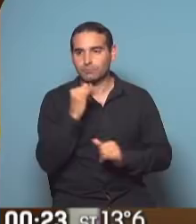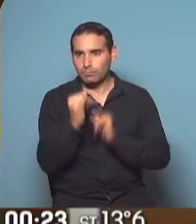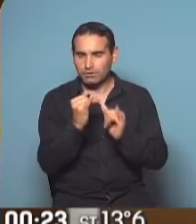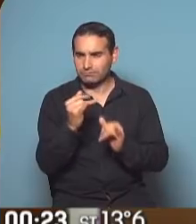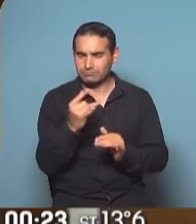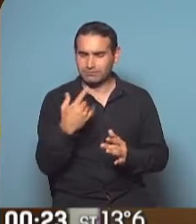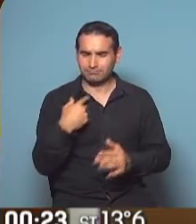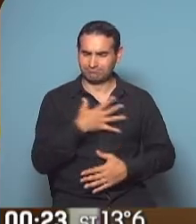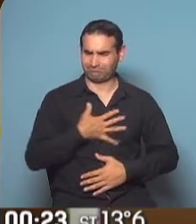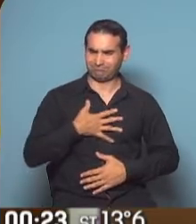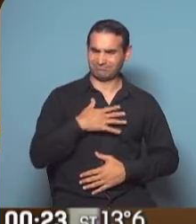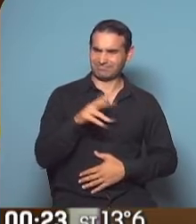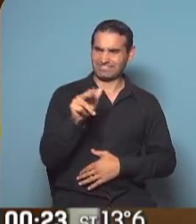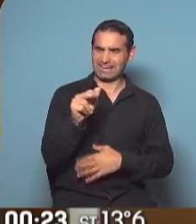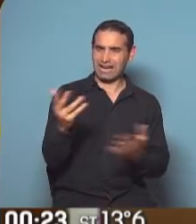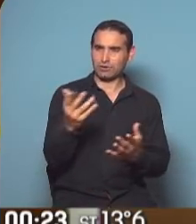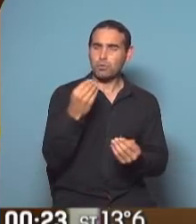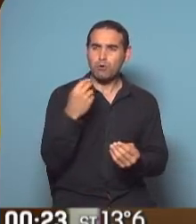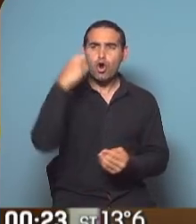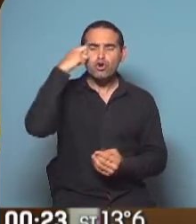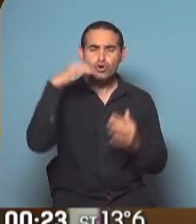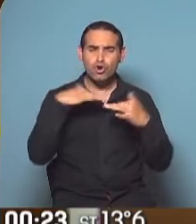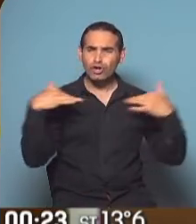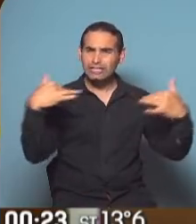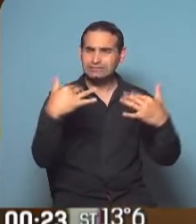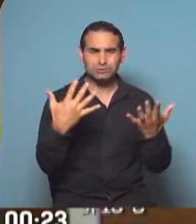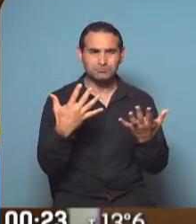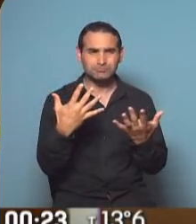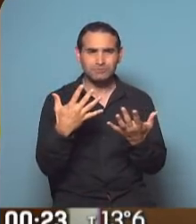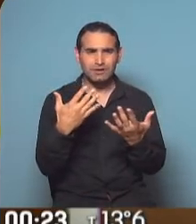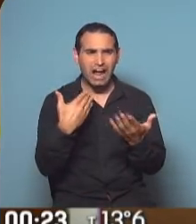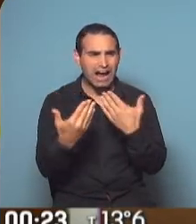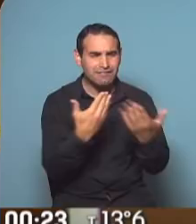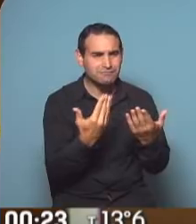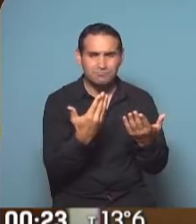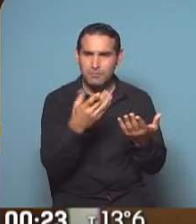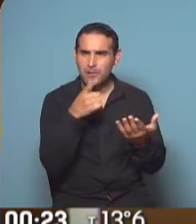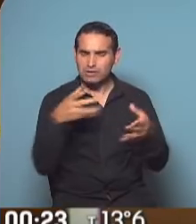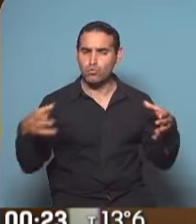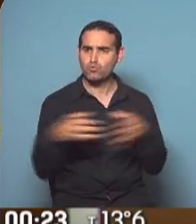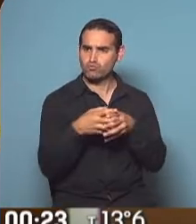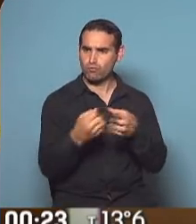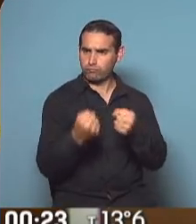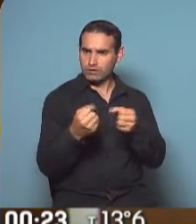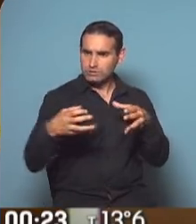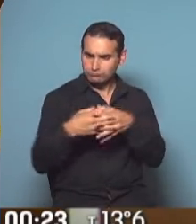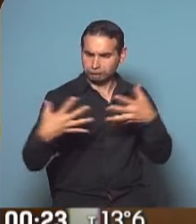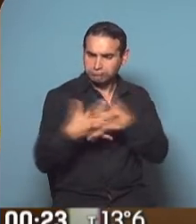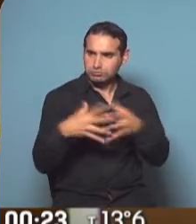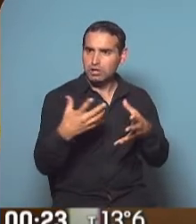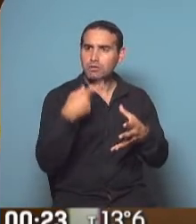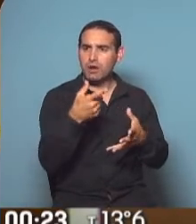desoladora es como el congreso se comporta con un espíritu de cuerpo que es inadmisible ellos no pueden ni eludir